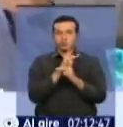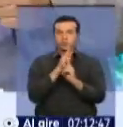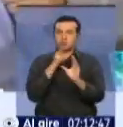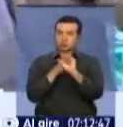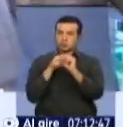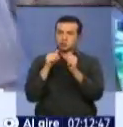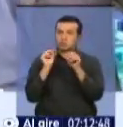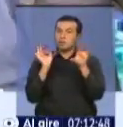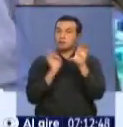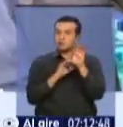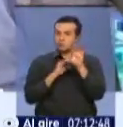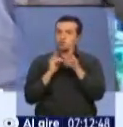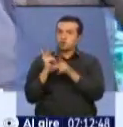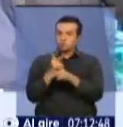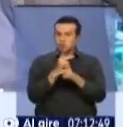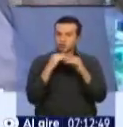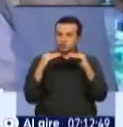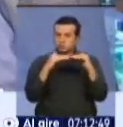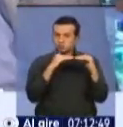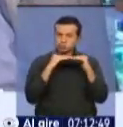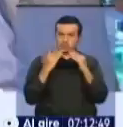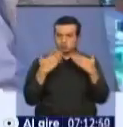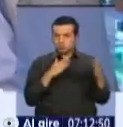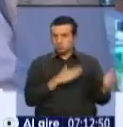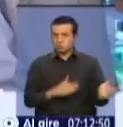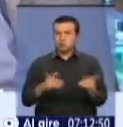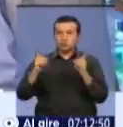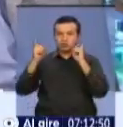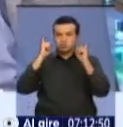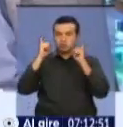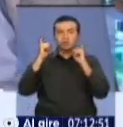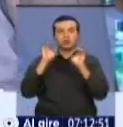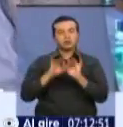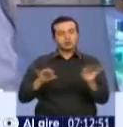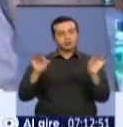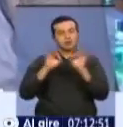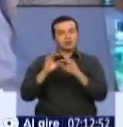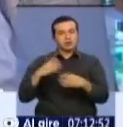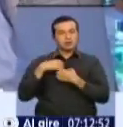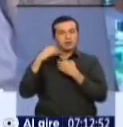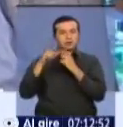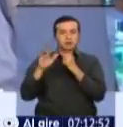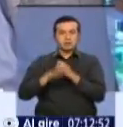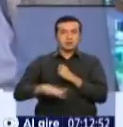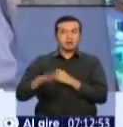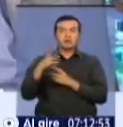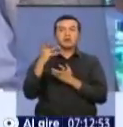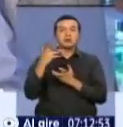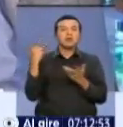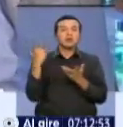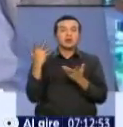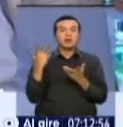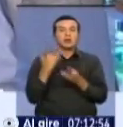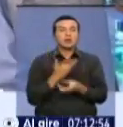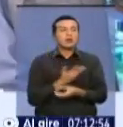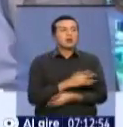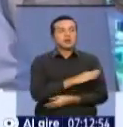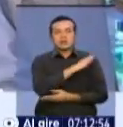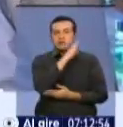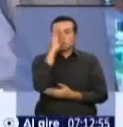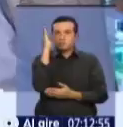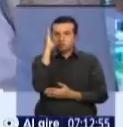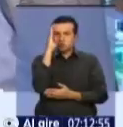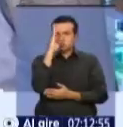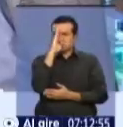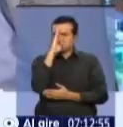Participación y así democratizamos los órganos de control, que es lo que reclama la ciudadanía. Quiere imparcialidad,